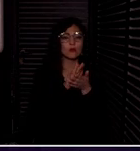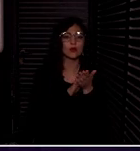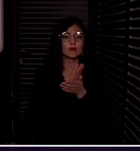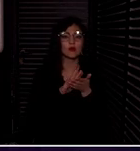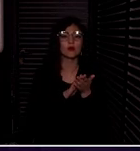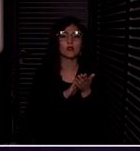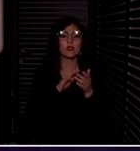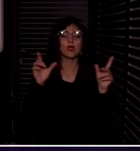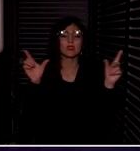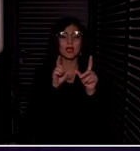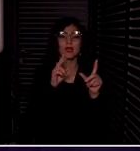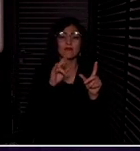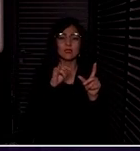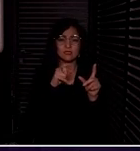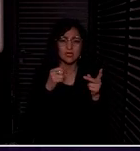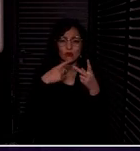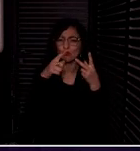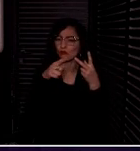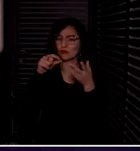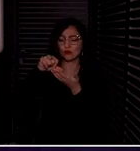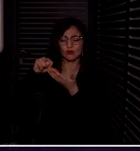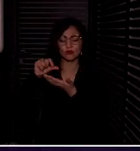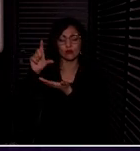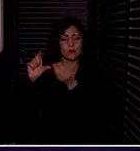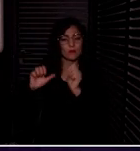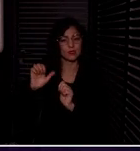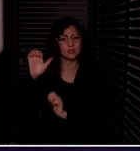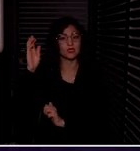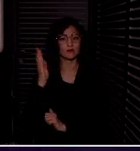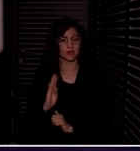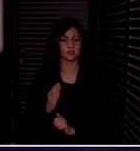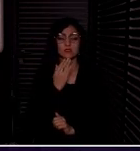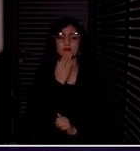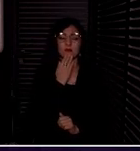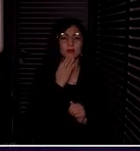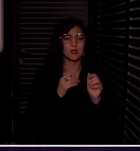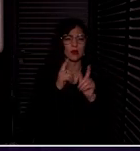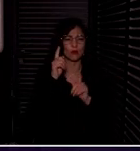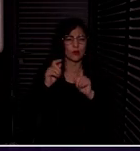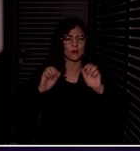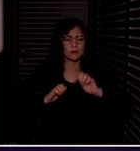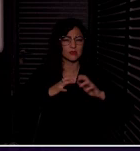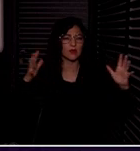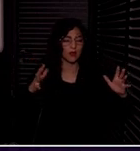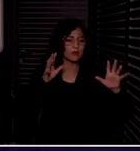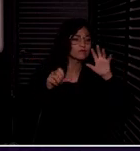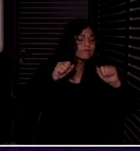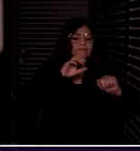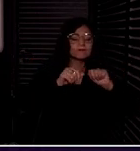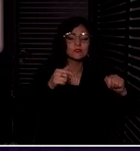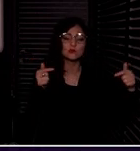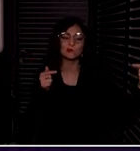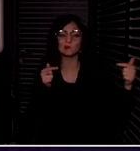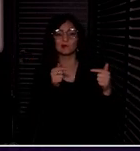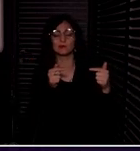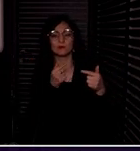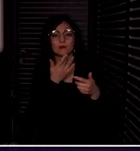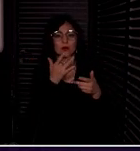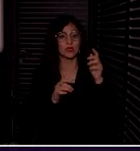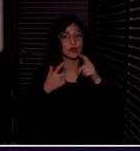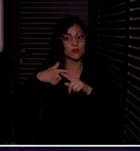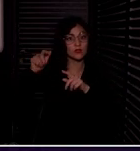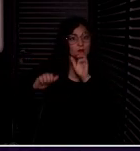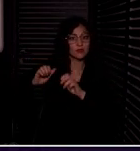hipótesis Globo en Brasil. Los que tenían mercados cautivos, monopólicos, privados, se ven ahora confrontados por grandes operadores y